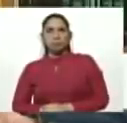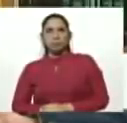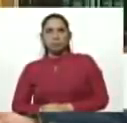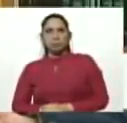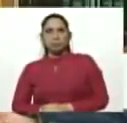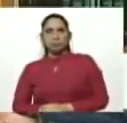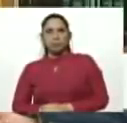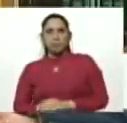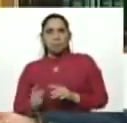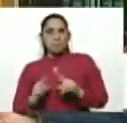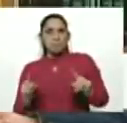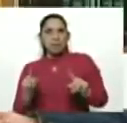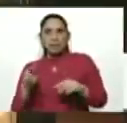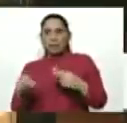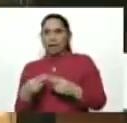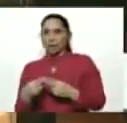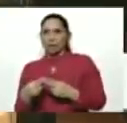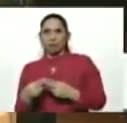Para que nadie manipule,